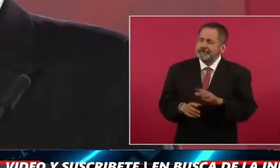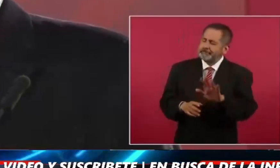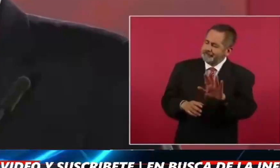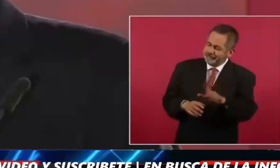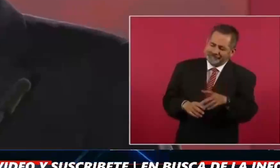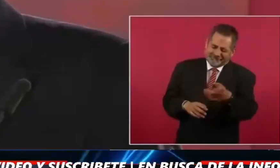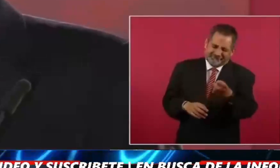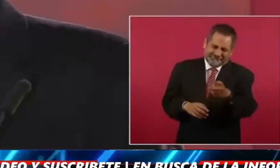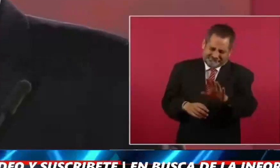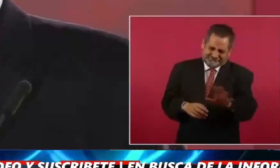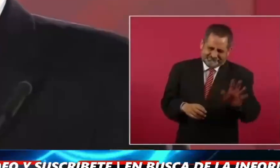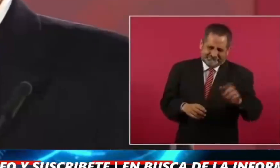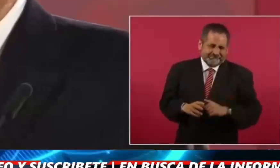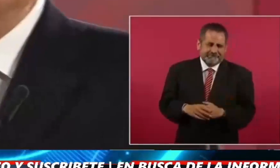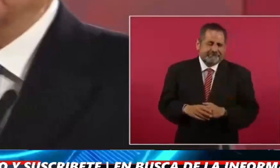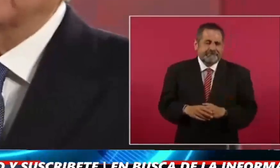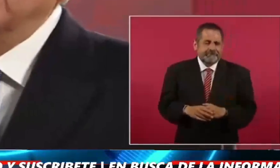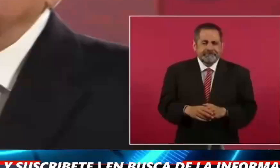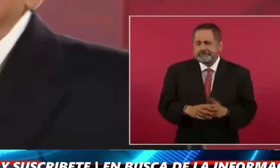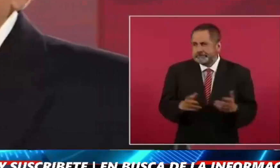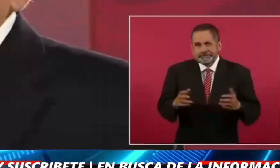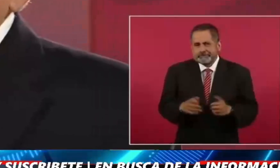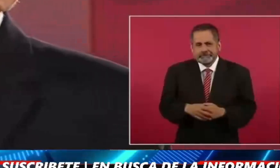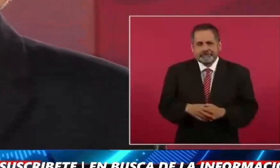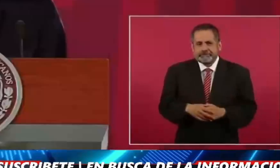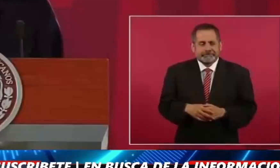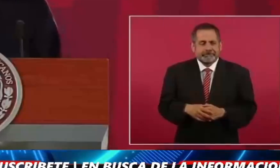Vamos por partes. Es realmente